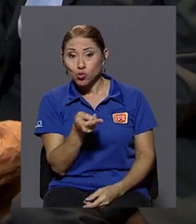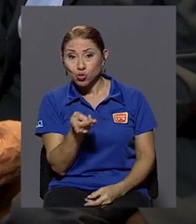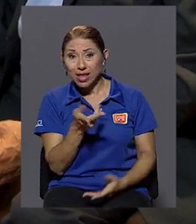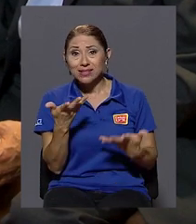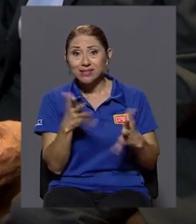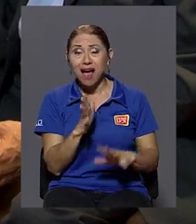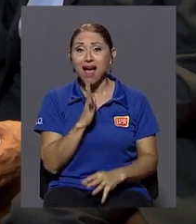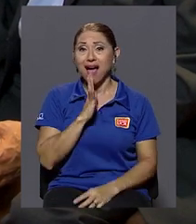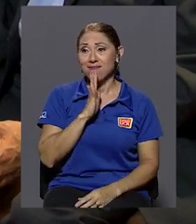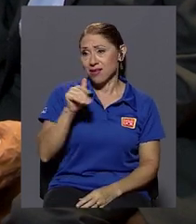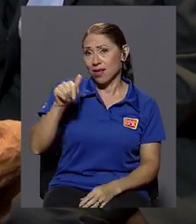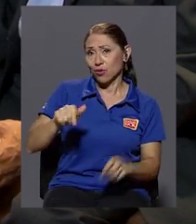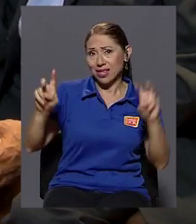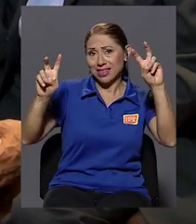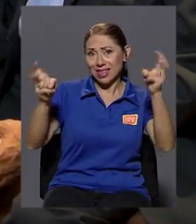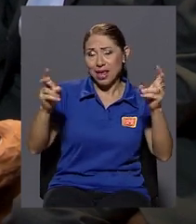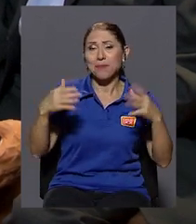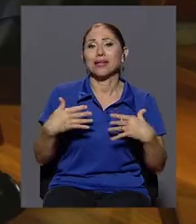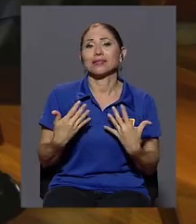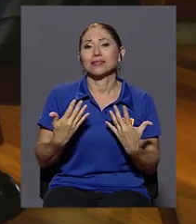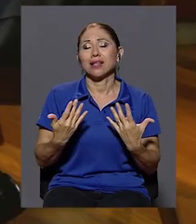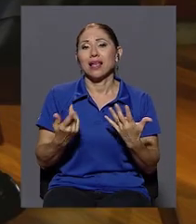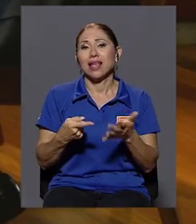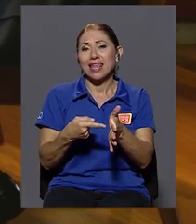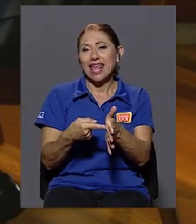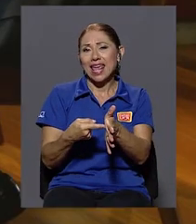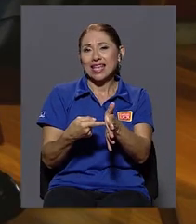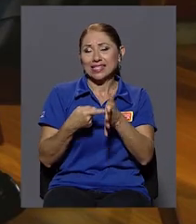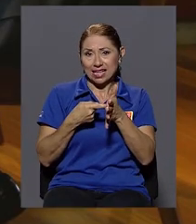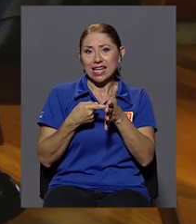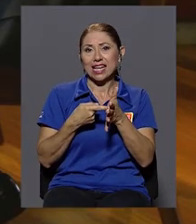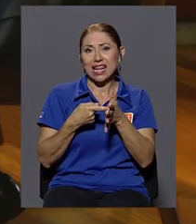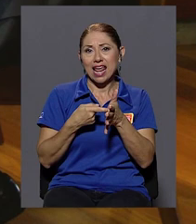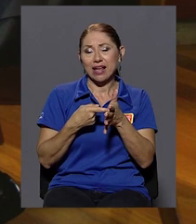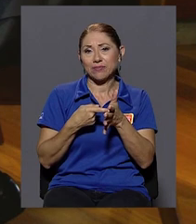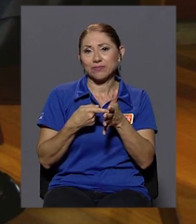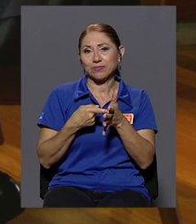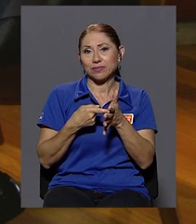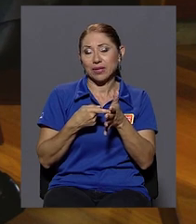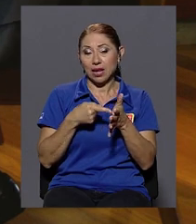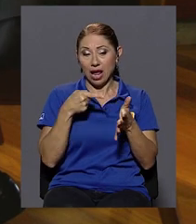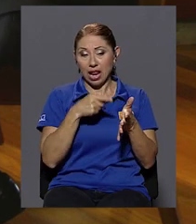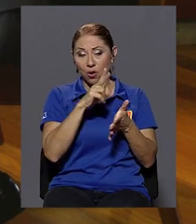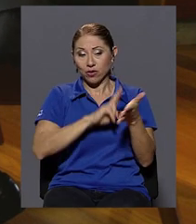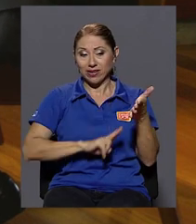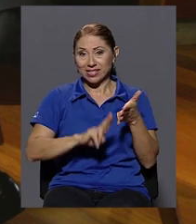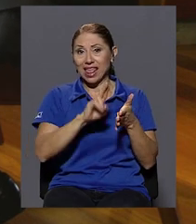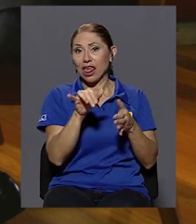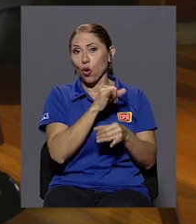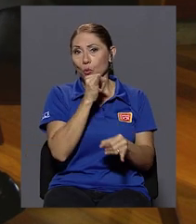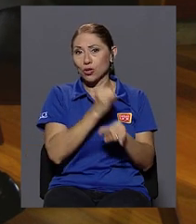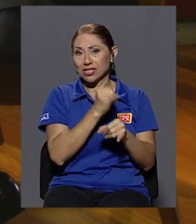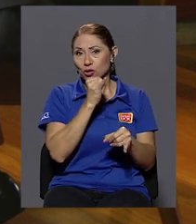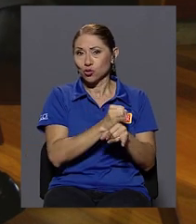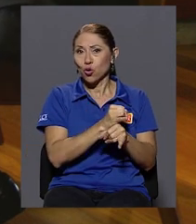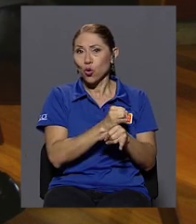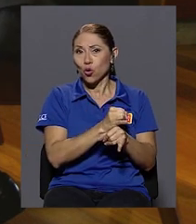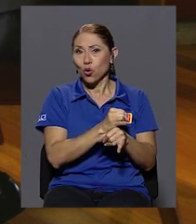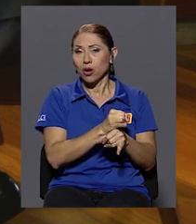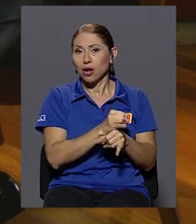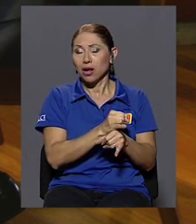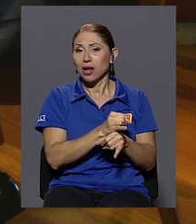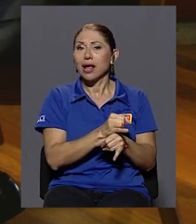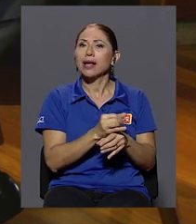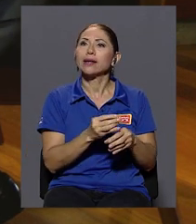Entonces, ustedes han tocado aquí temas que exigirían de parte de la universidad como